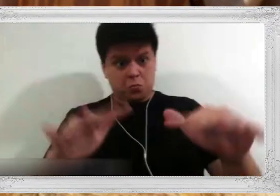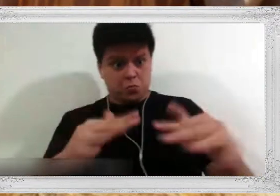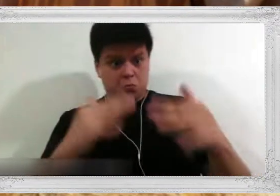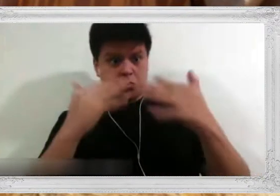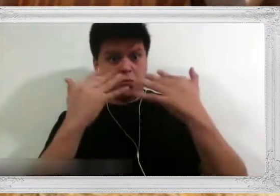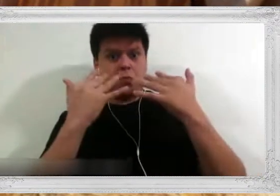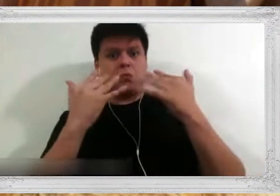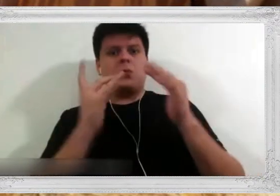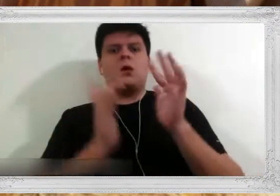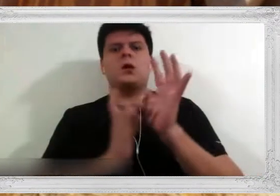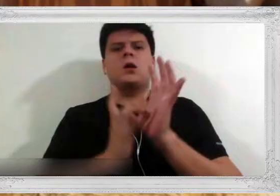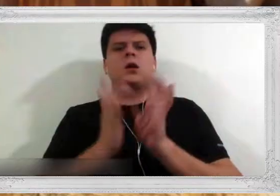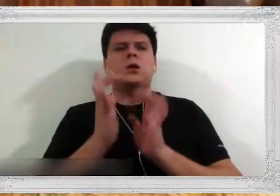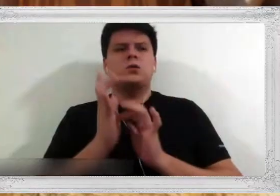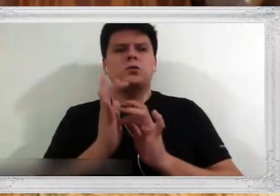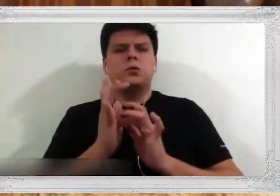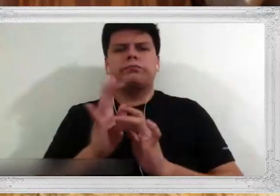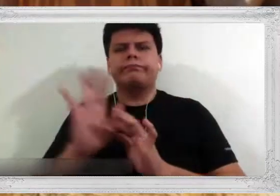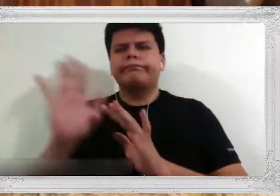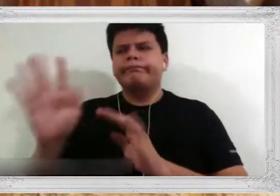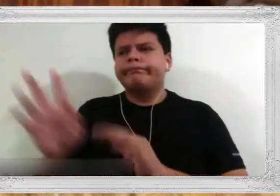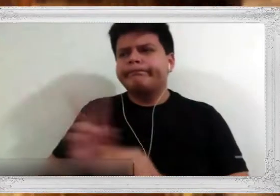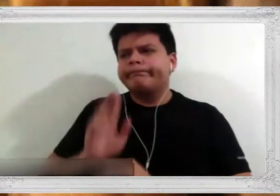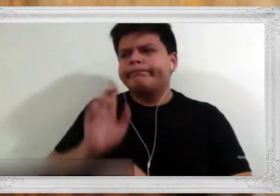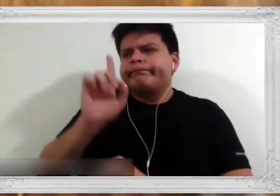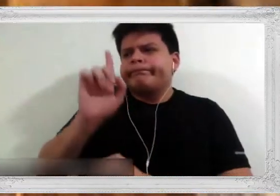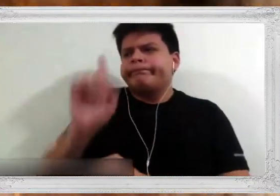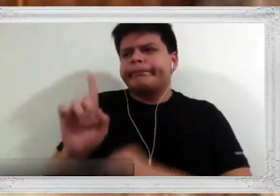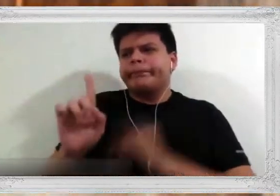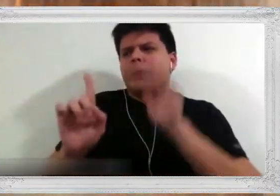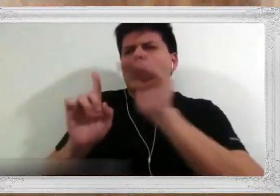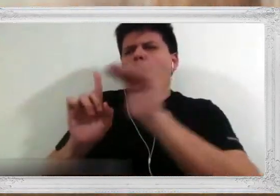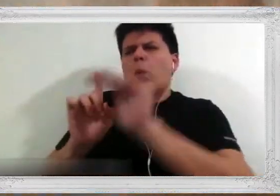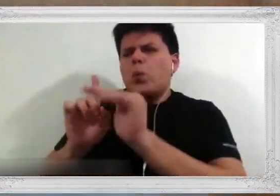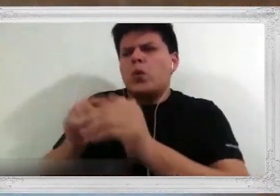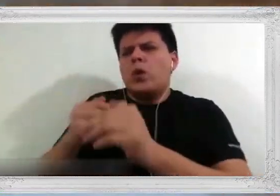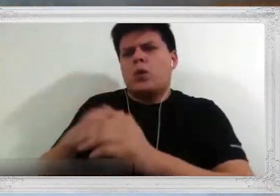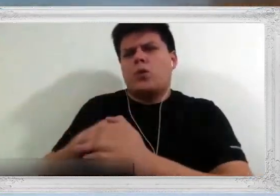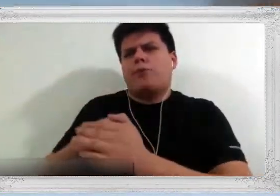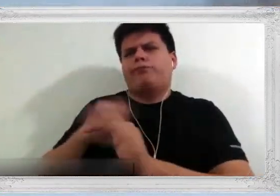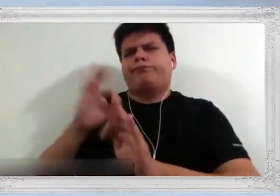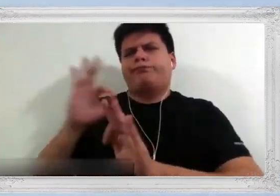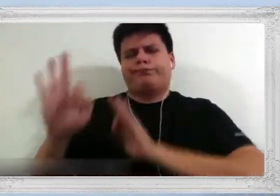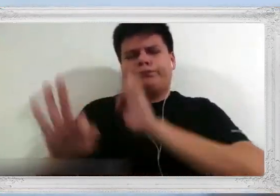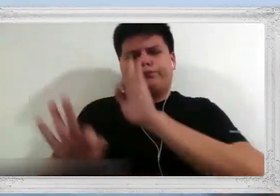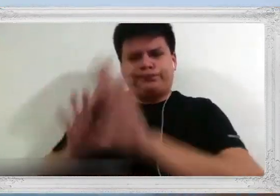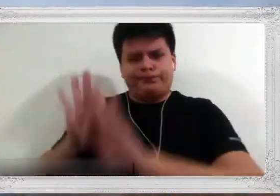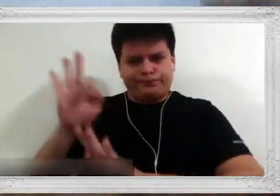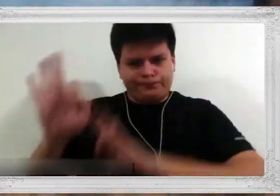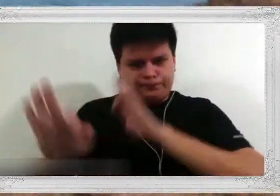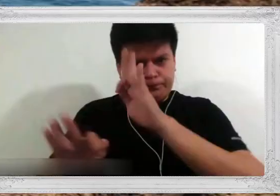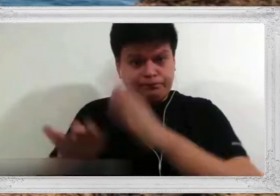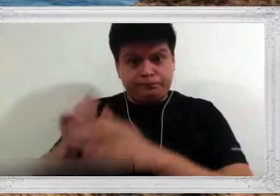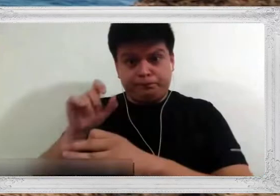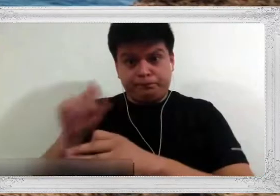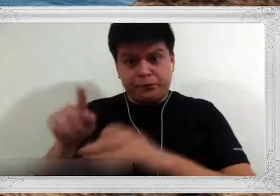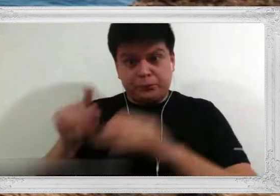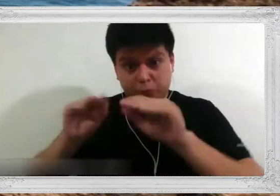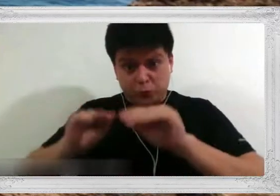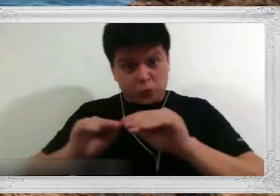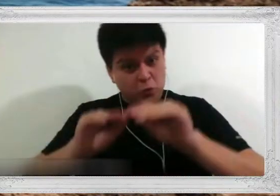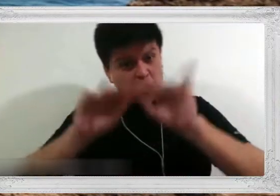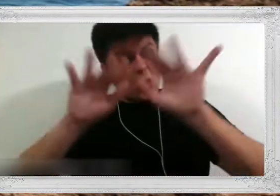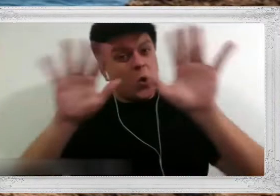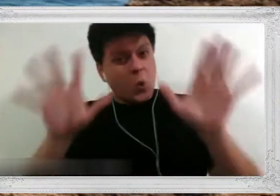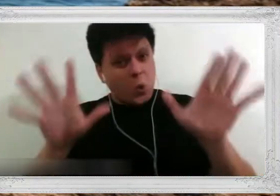vez más como el siervo que da su vida en rescate por todos. Y su gloria consiste precisamente en justificar a una